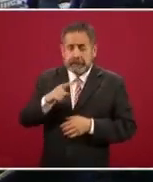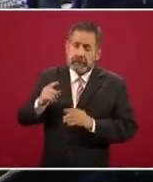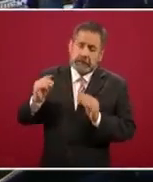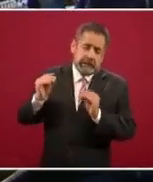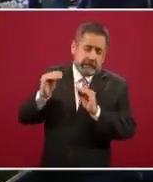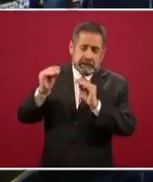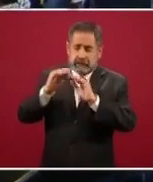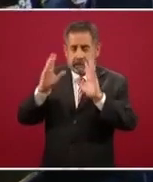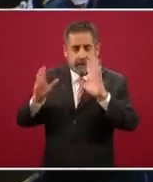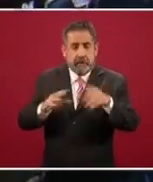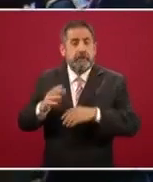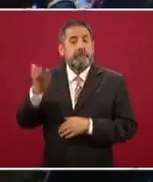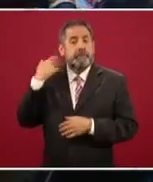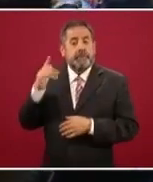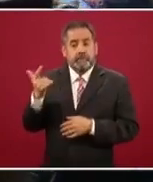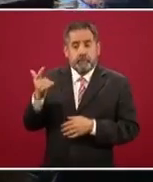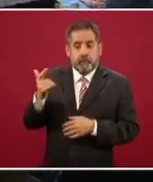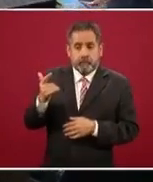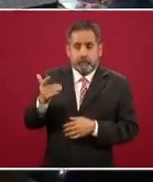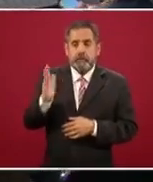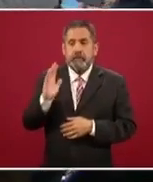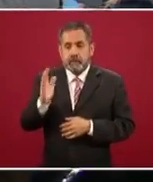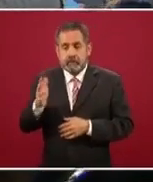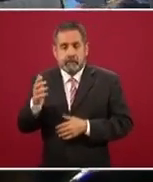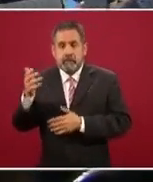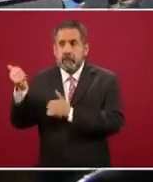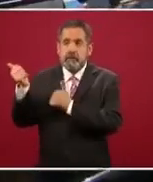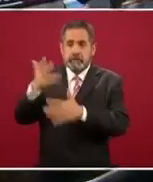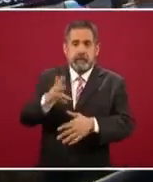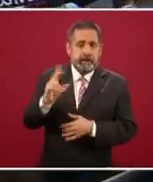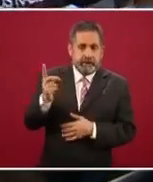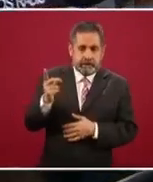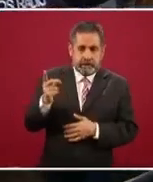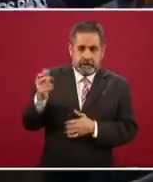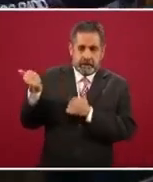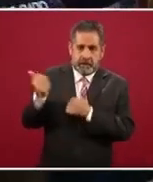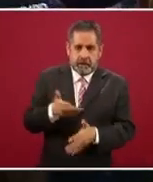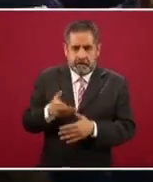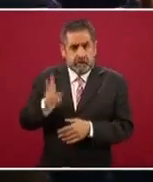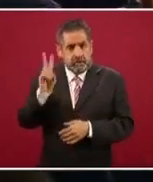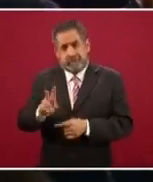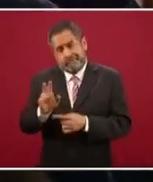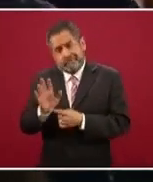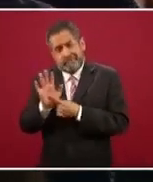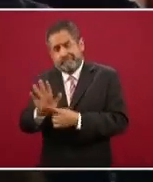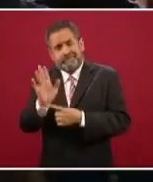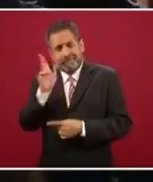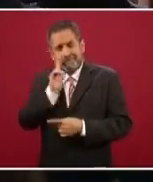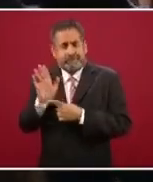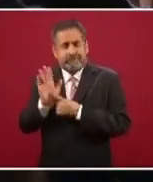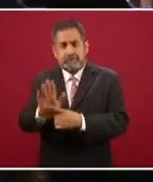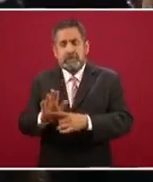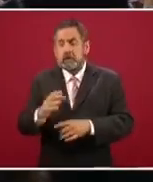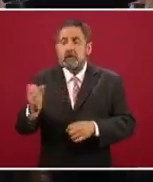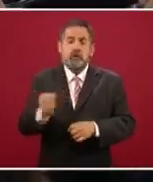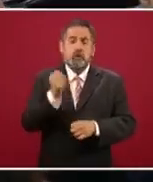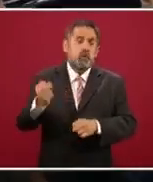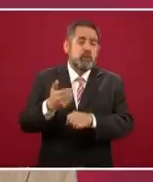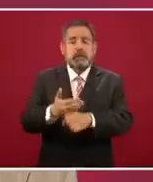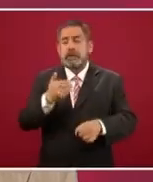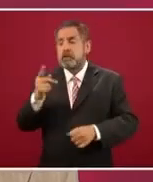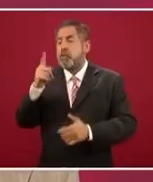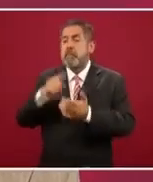discusión en los medios en julio donde dijimos llegarán hasta diciembre, dijimos lo que es y afortunadamente tuvimos un embarque